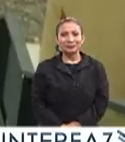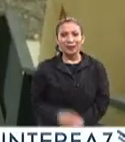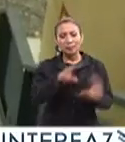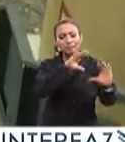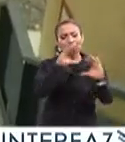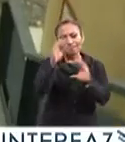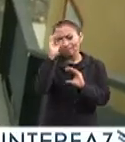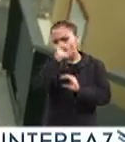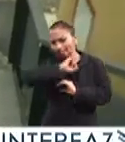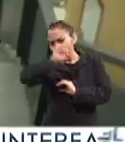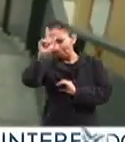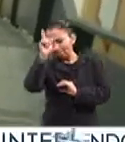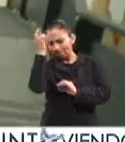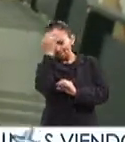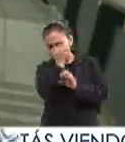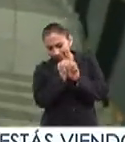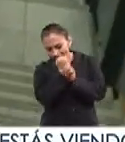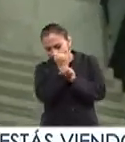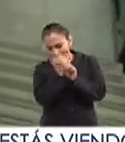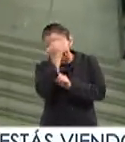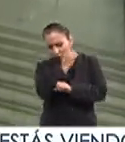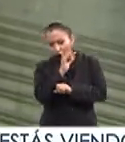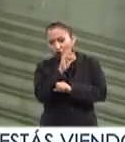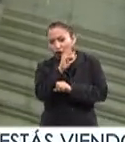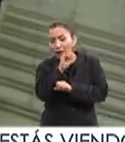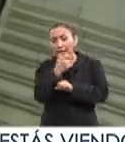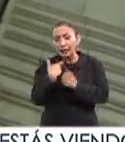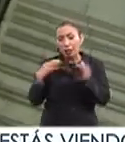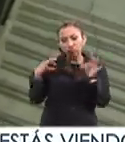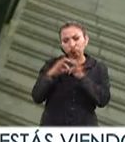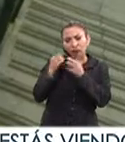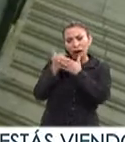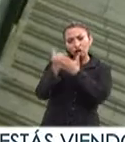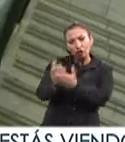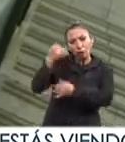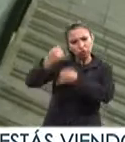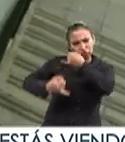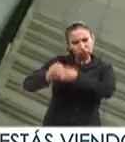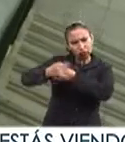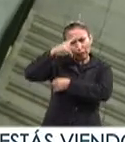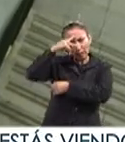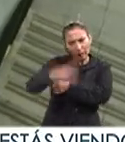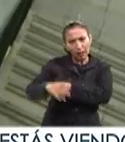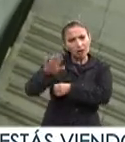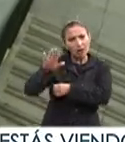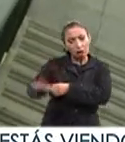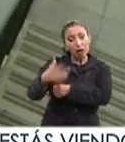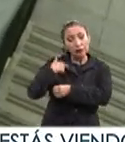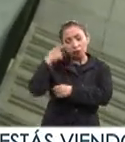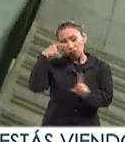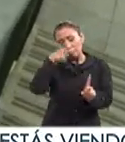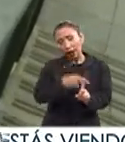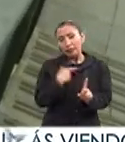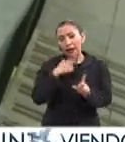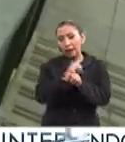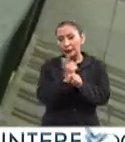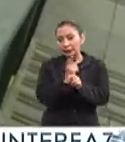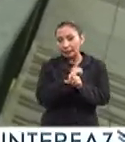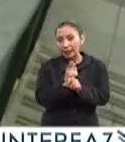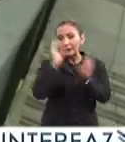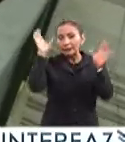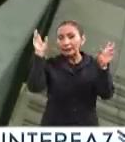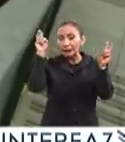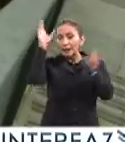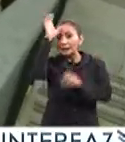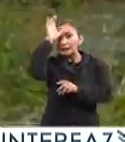Formar científicos forenses que realicen investigación que coadyuve al sistema de justicia mexicano es el propósito de la licenciatura